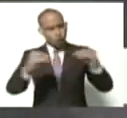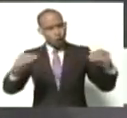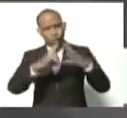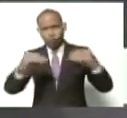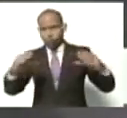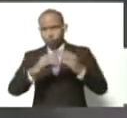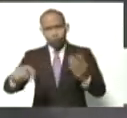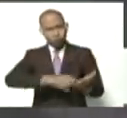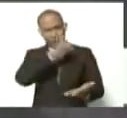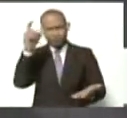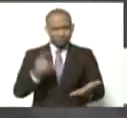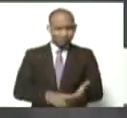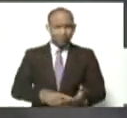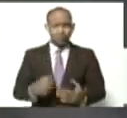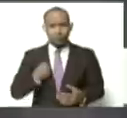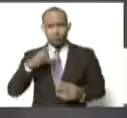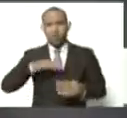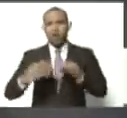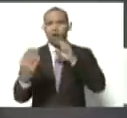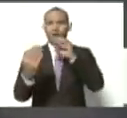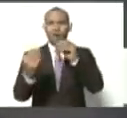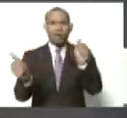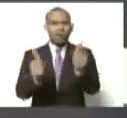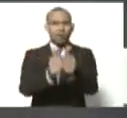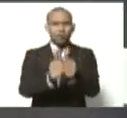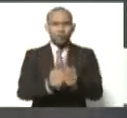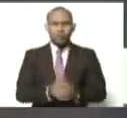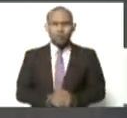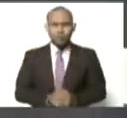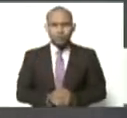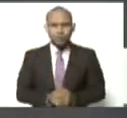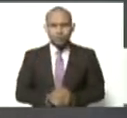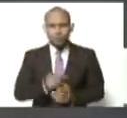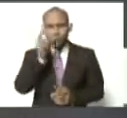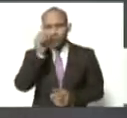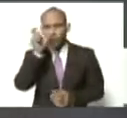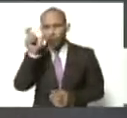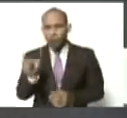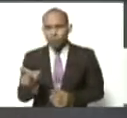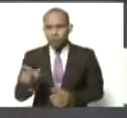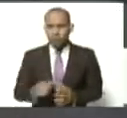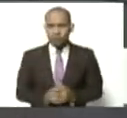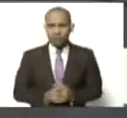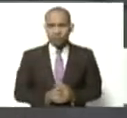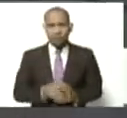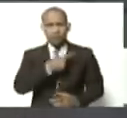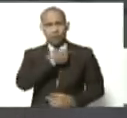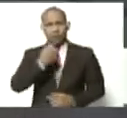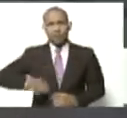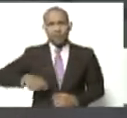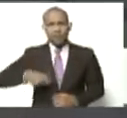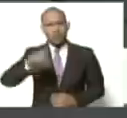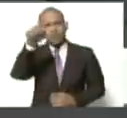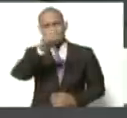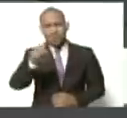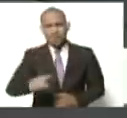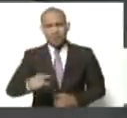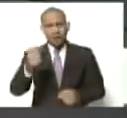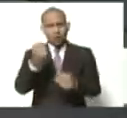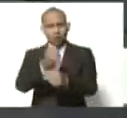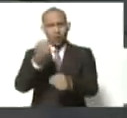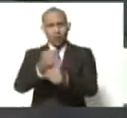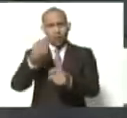todos. Yo estaba hablando con Edinson Alvarado, presidente del Sindicato de Trabajadores del